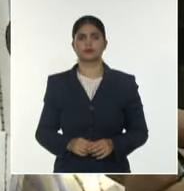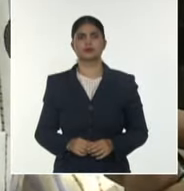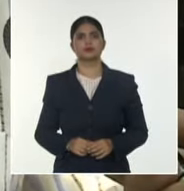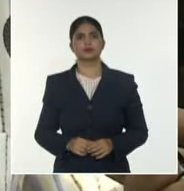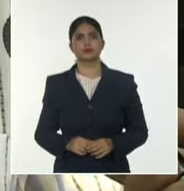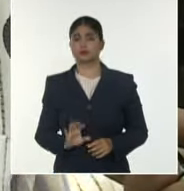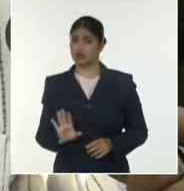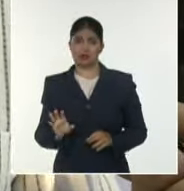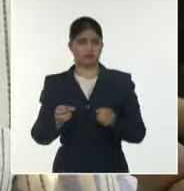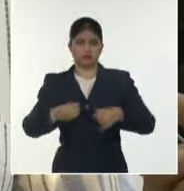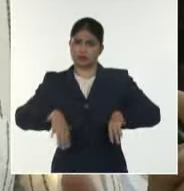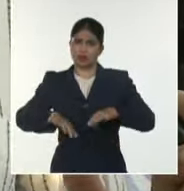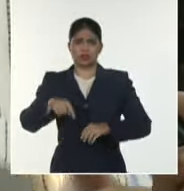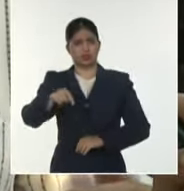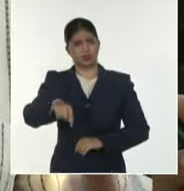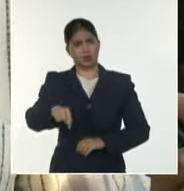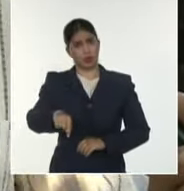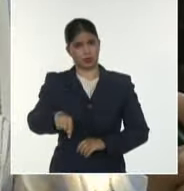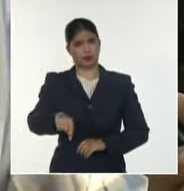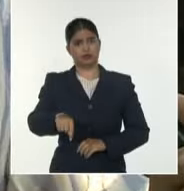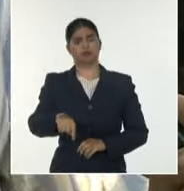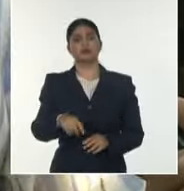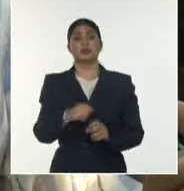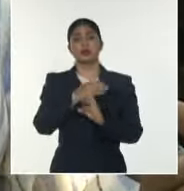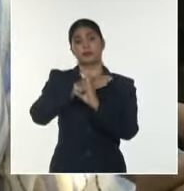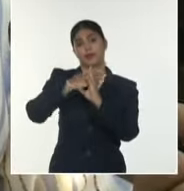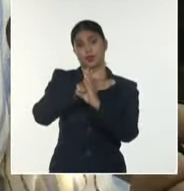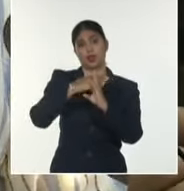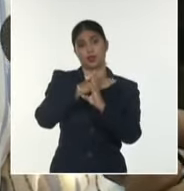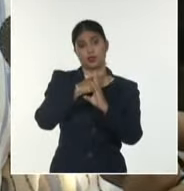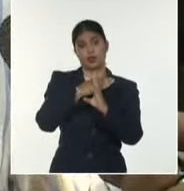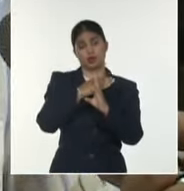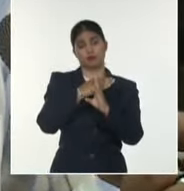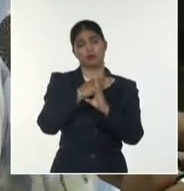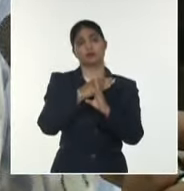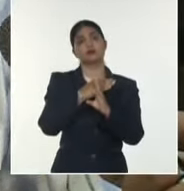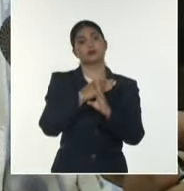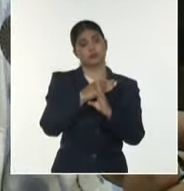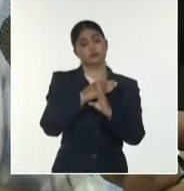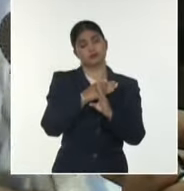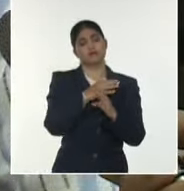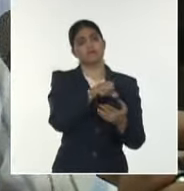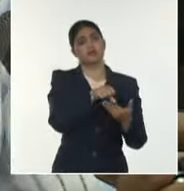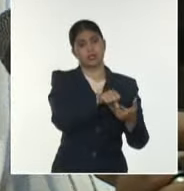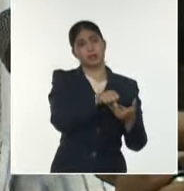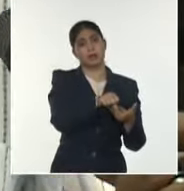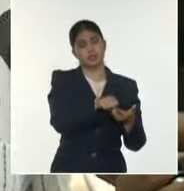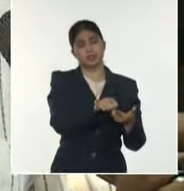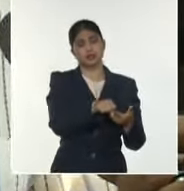es la condición que tenemos para el día de hoy. En el mediodía, posibilidad de cubrir la demanda con bajos niveles de